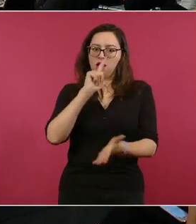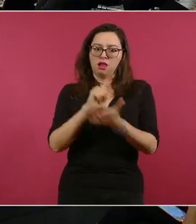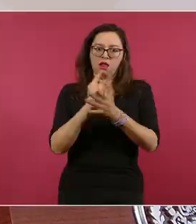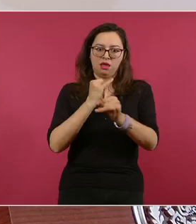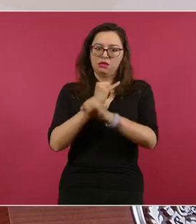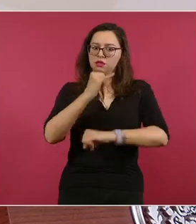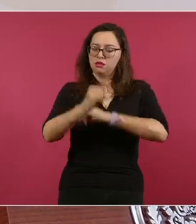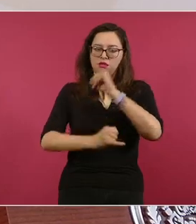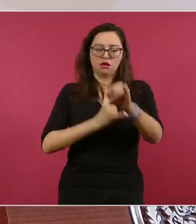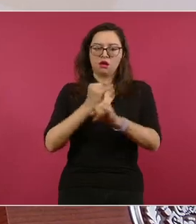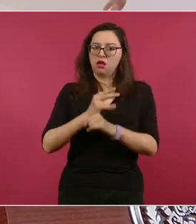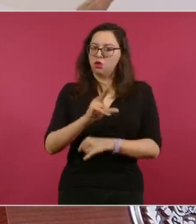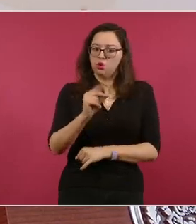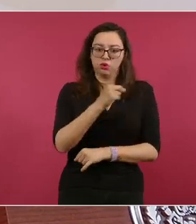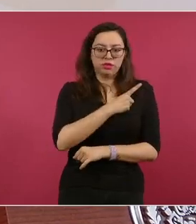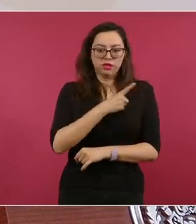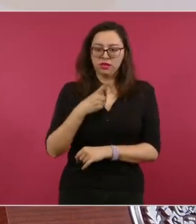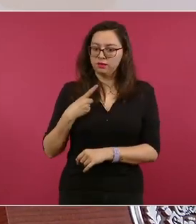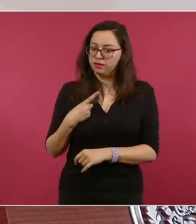Eso es lo que estamos planteando. O sea,